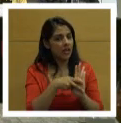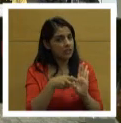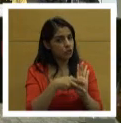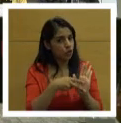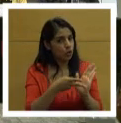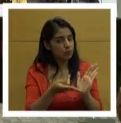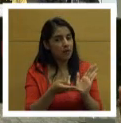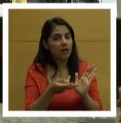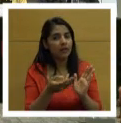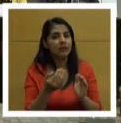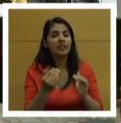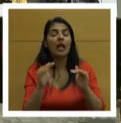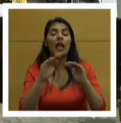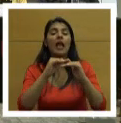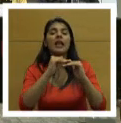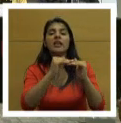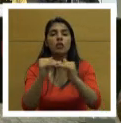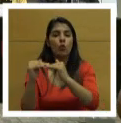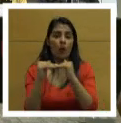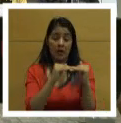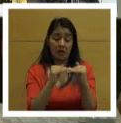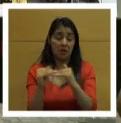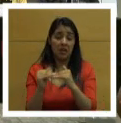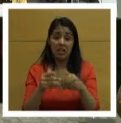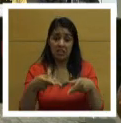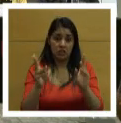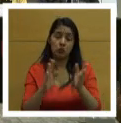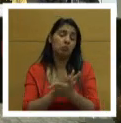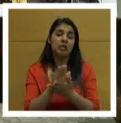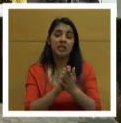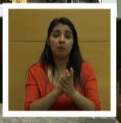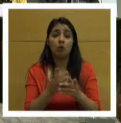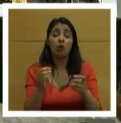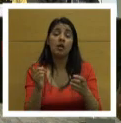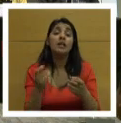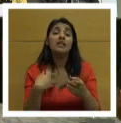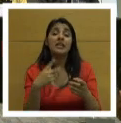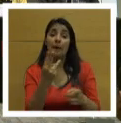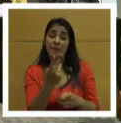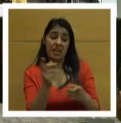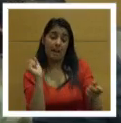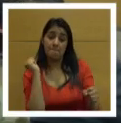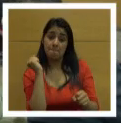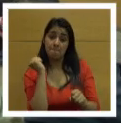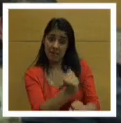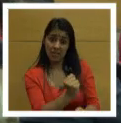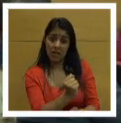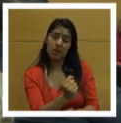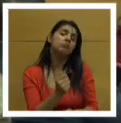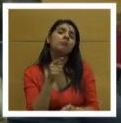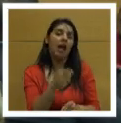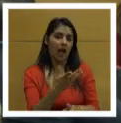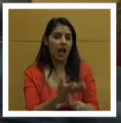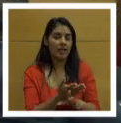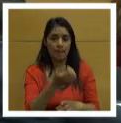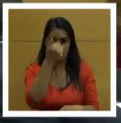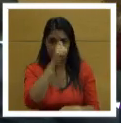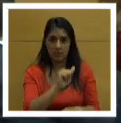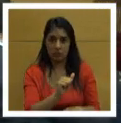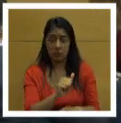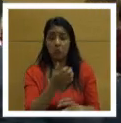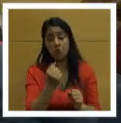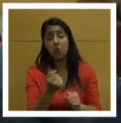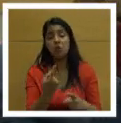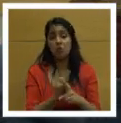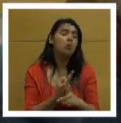aparentemente neutras en el derecho. Matar al cónyuge tiene una pena. Y podemos discutir, desde el punto de vista interpretativo, porque, en